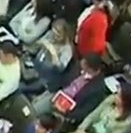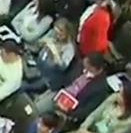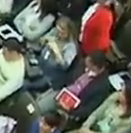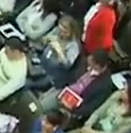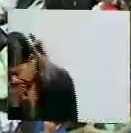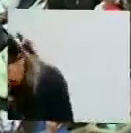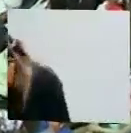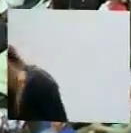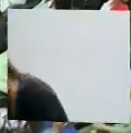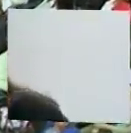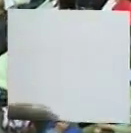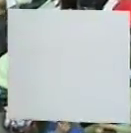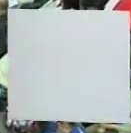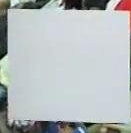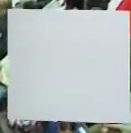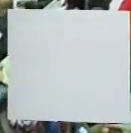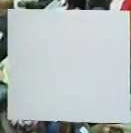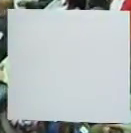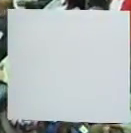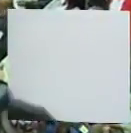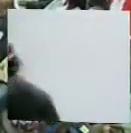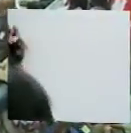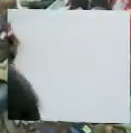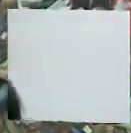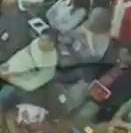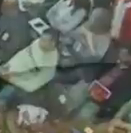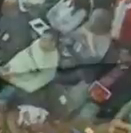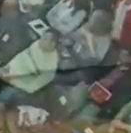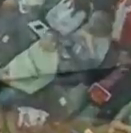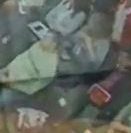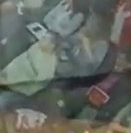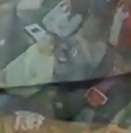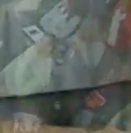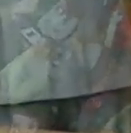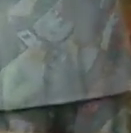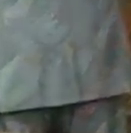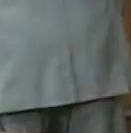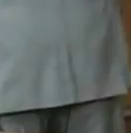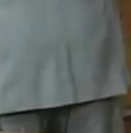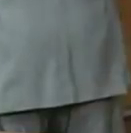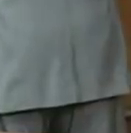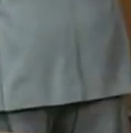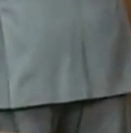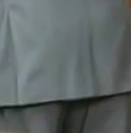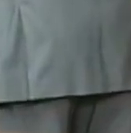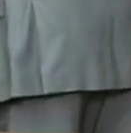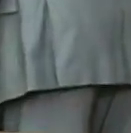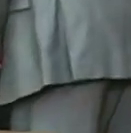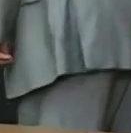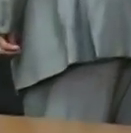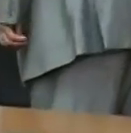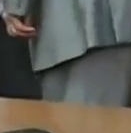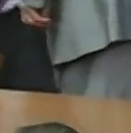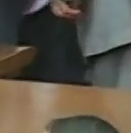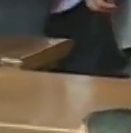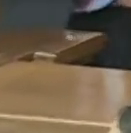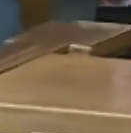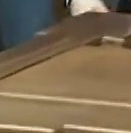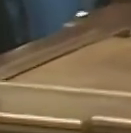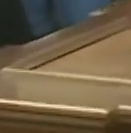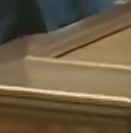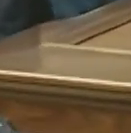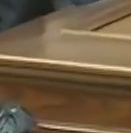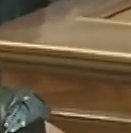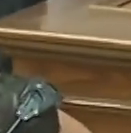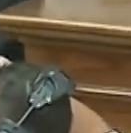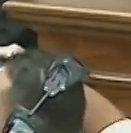este proyecto de ley traída por el ministro de Planificación de la República Bolivariana de Venezuela, además vicepresidente del Área Social